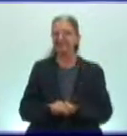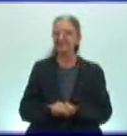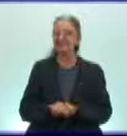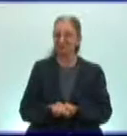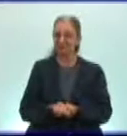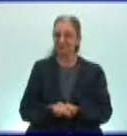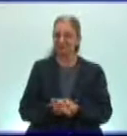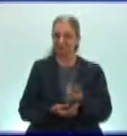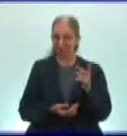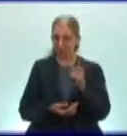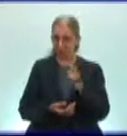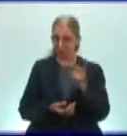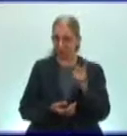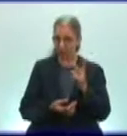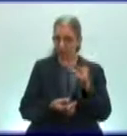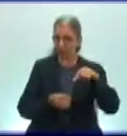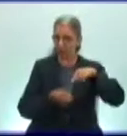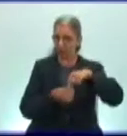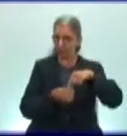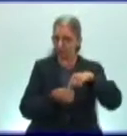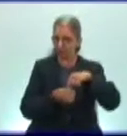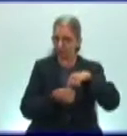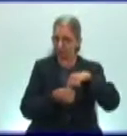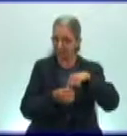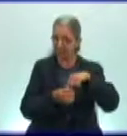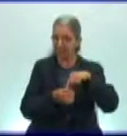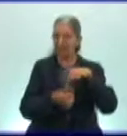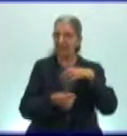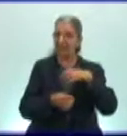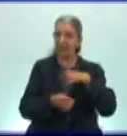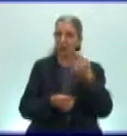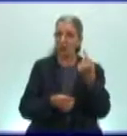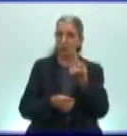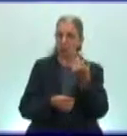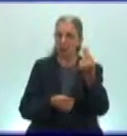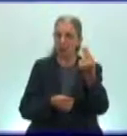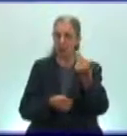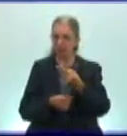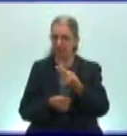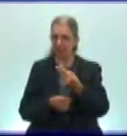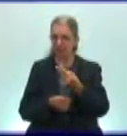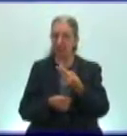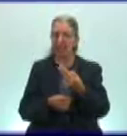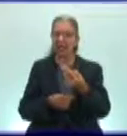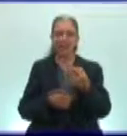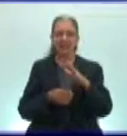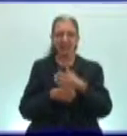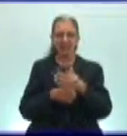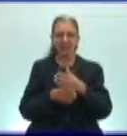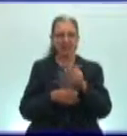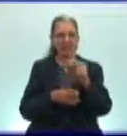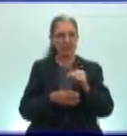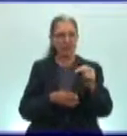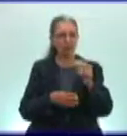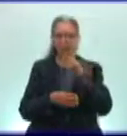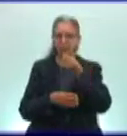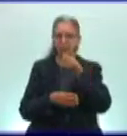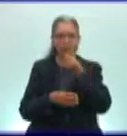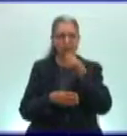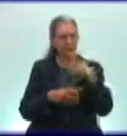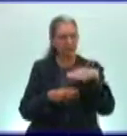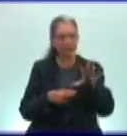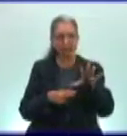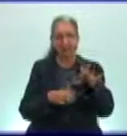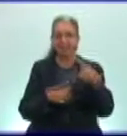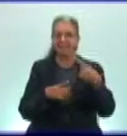en los dos núcleos es donde tengo un protón en la composición de esos núcleos. Entonces,